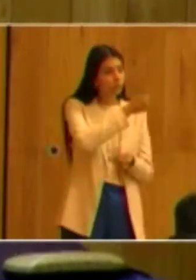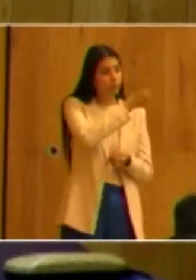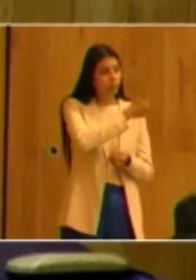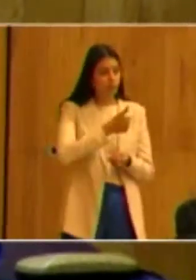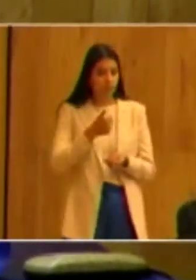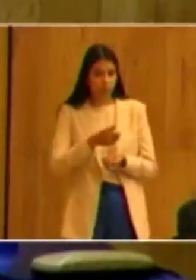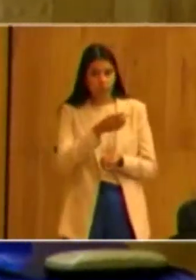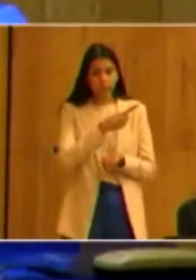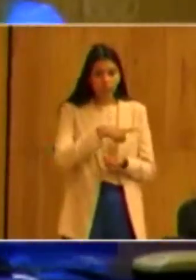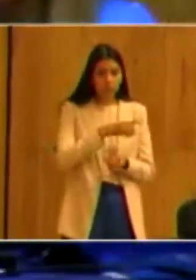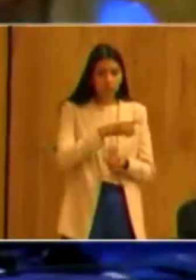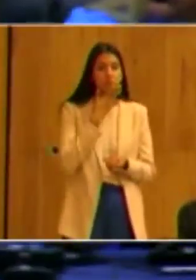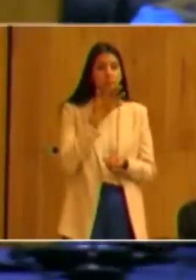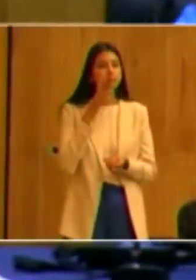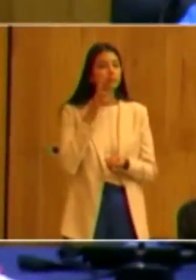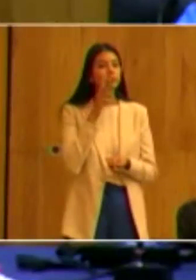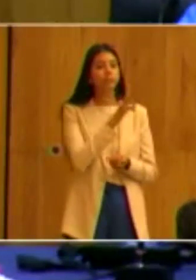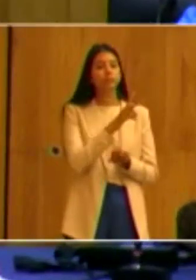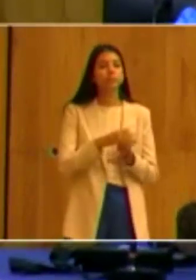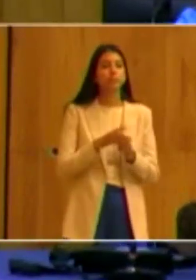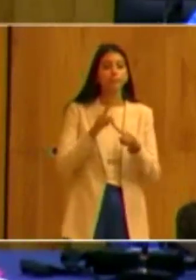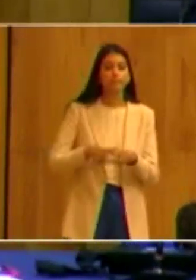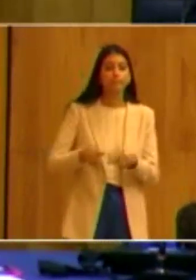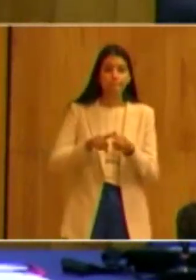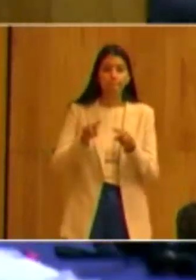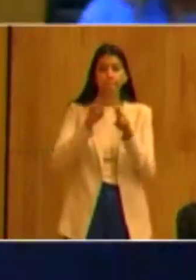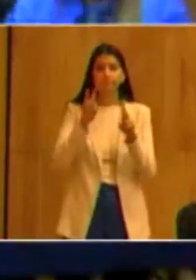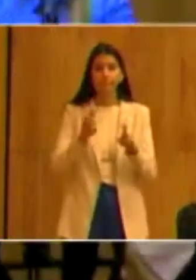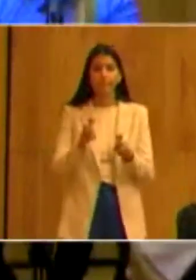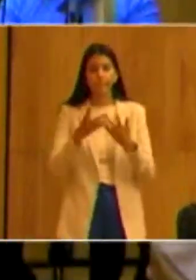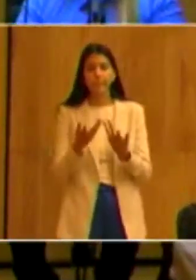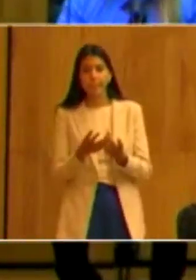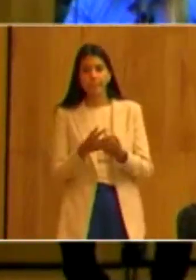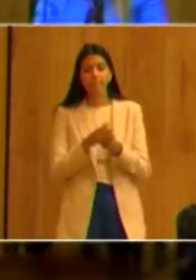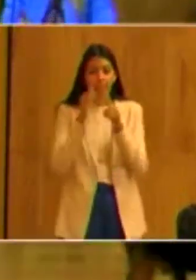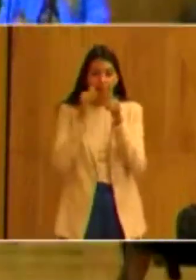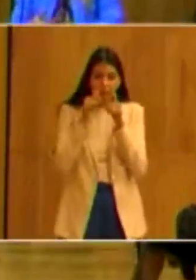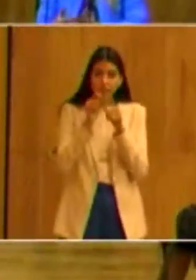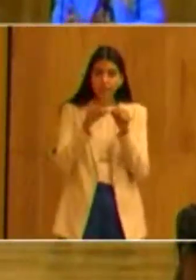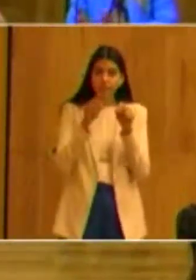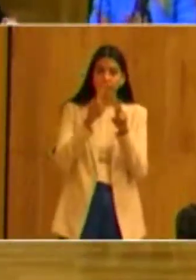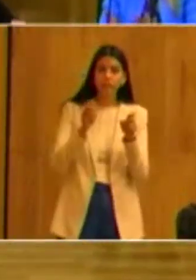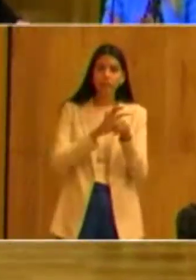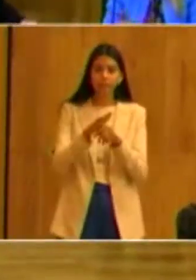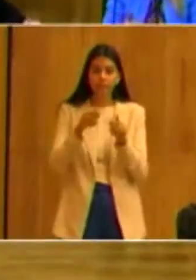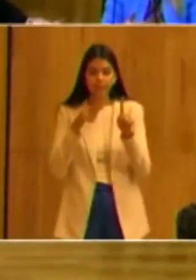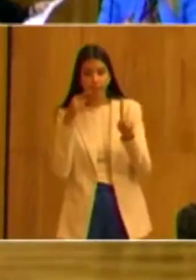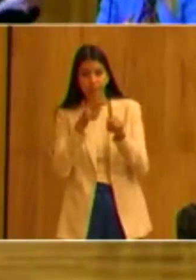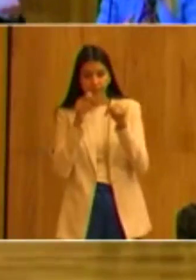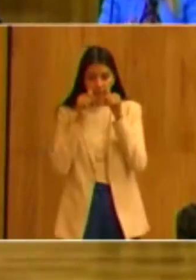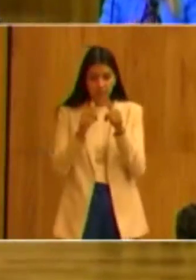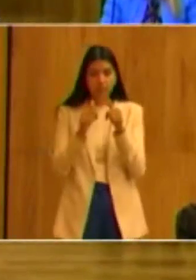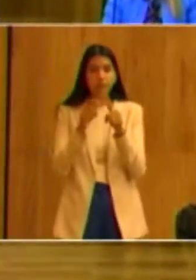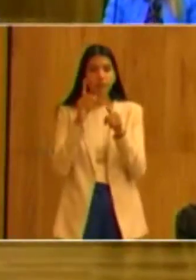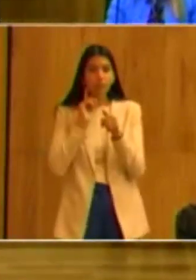ellas, que como bien vimos, pues son diversas materias que finalmente abordan la misma temática de la perspectiva de género, y como